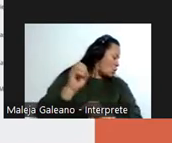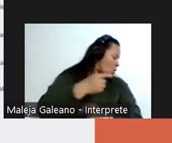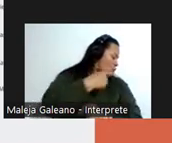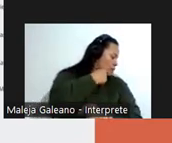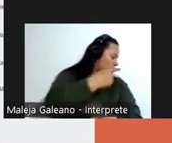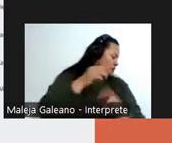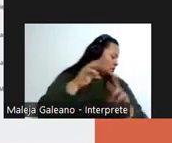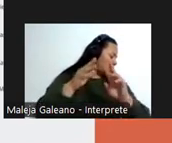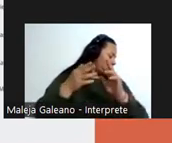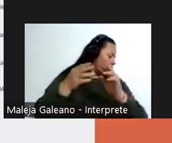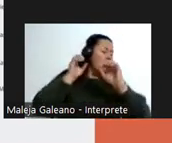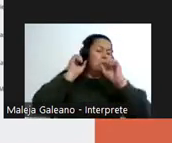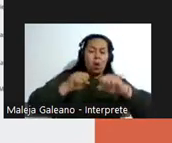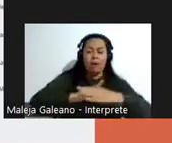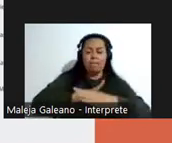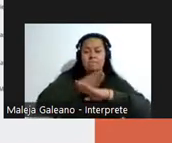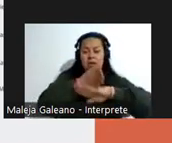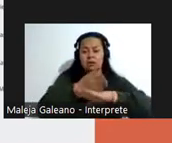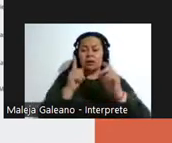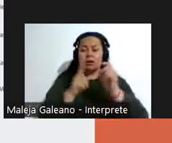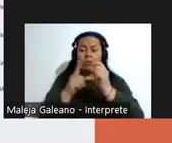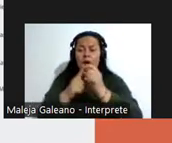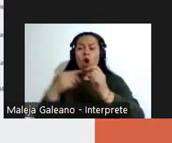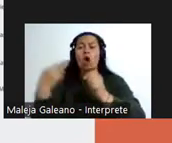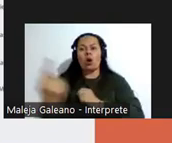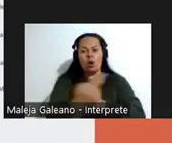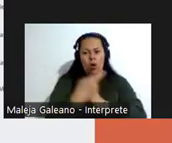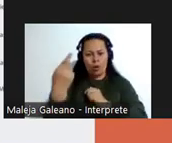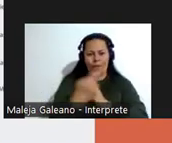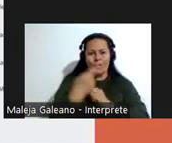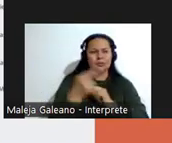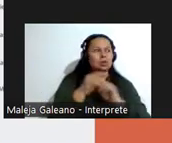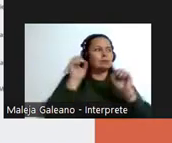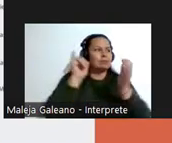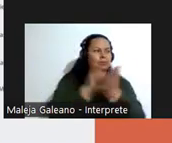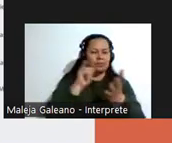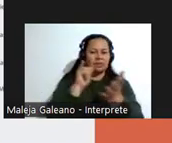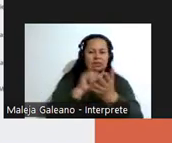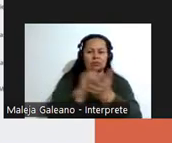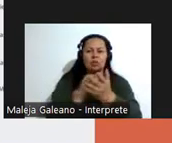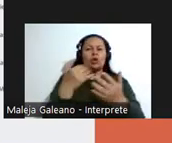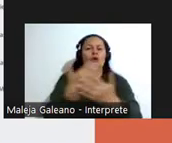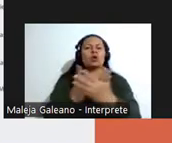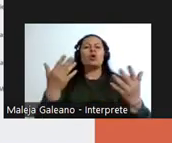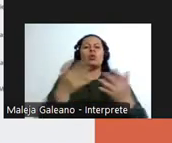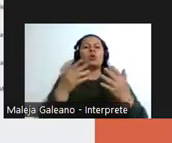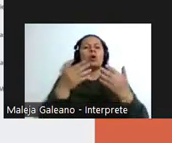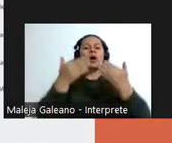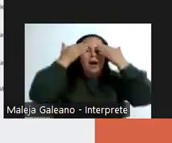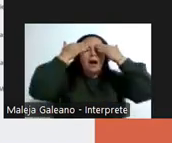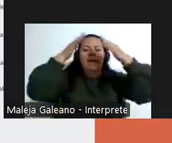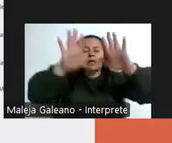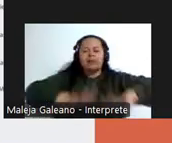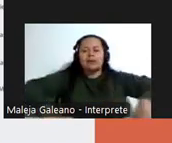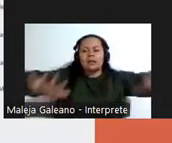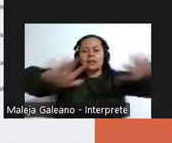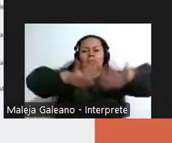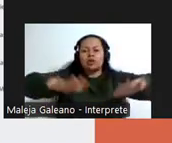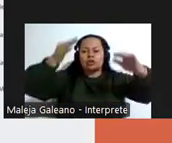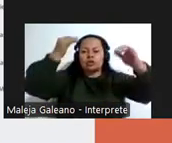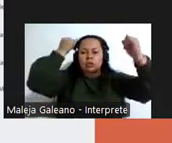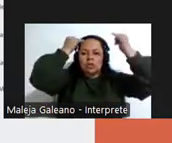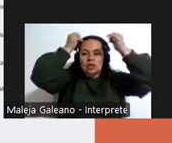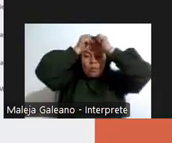con palabras, eso sí se los vuelvo y se los digo, en las cartografías pasa mucho, pero que abre otros territorios de imaginación